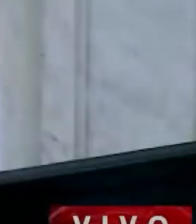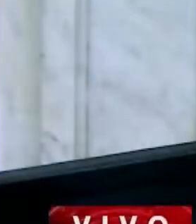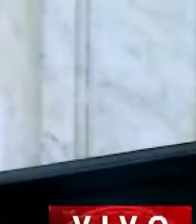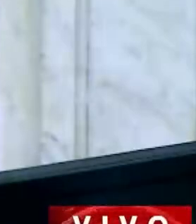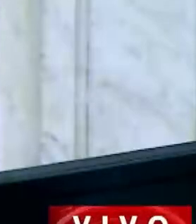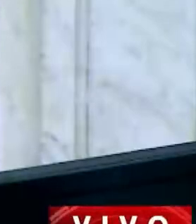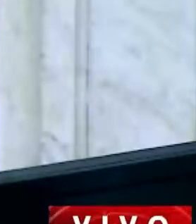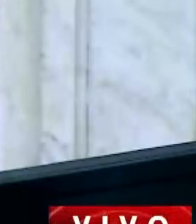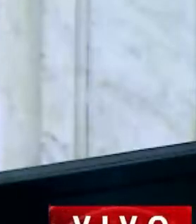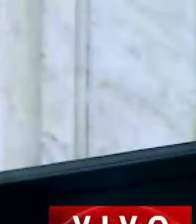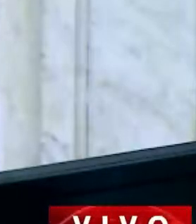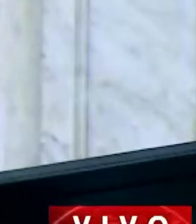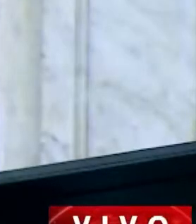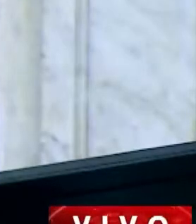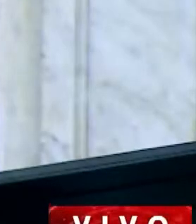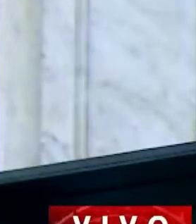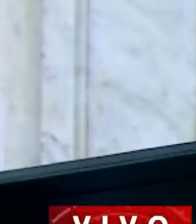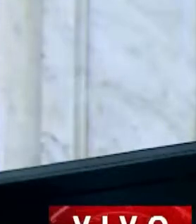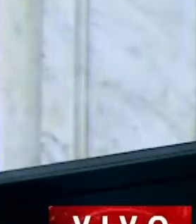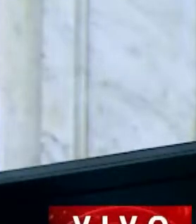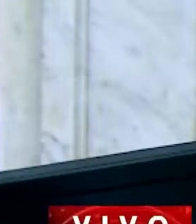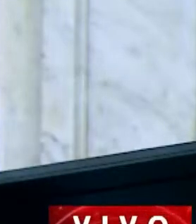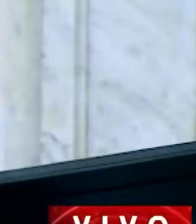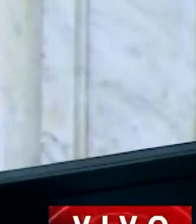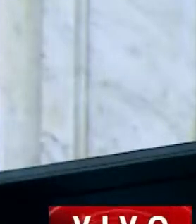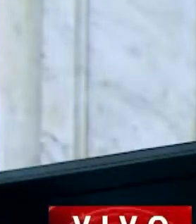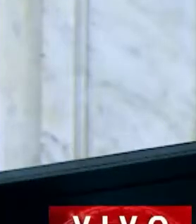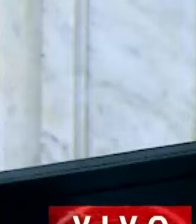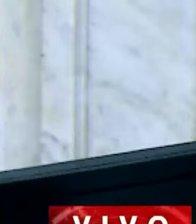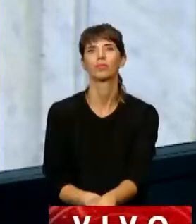En uso de la palabra, el diputado por la provincia de Santa Fe, Enrique Esteves.